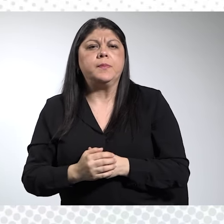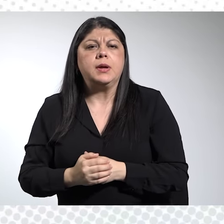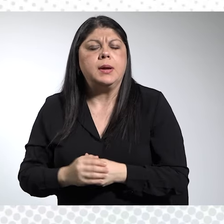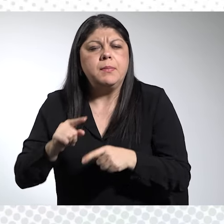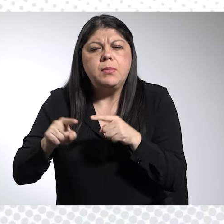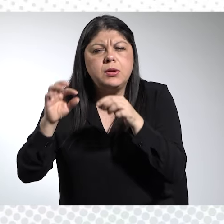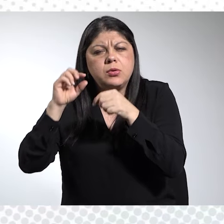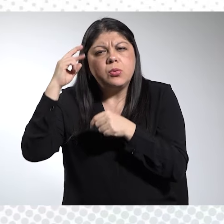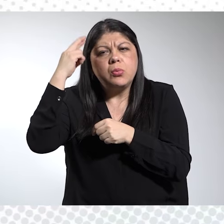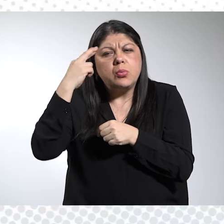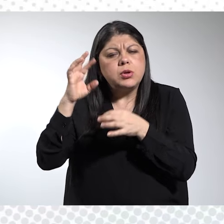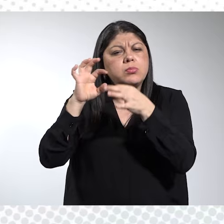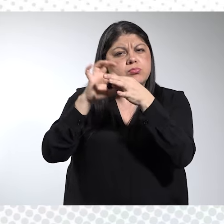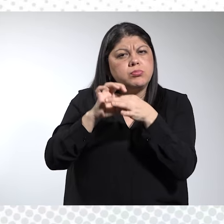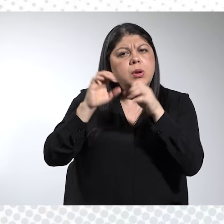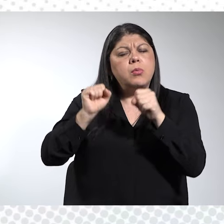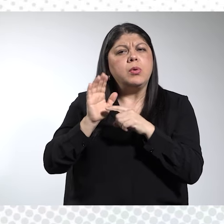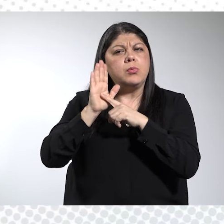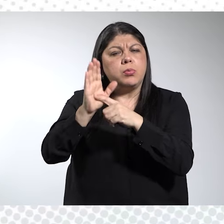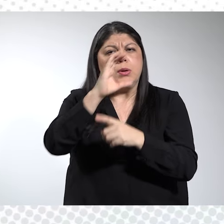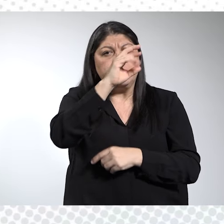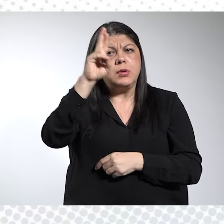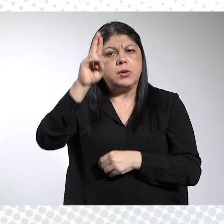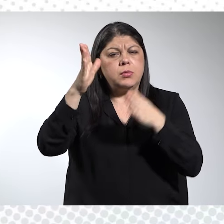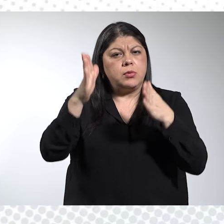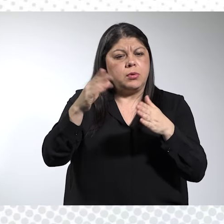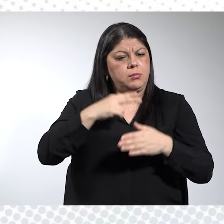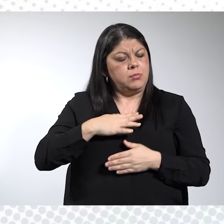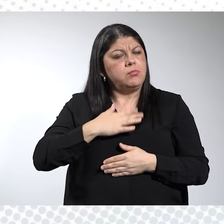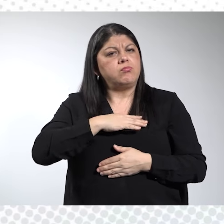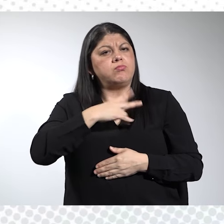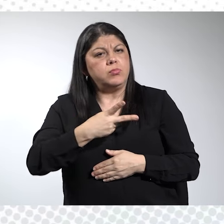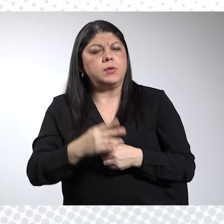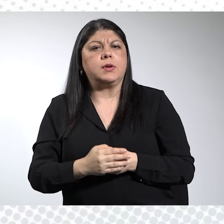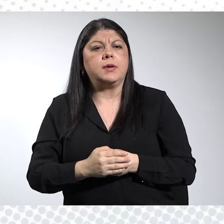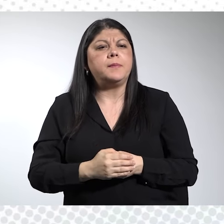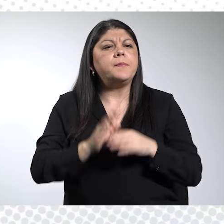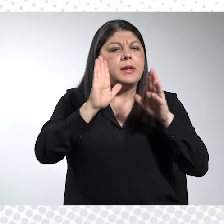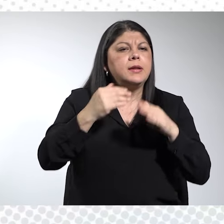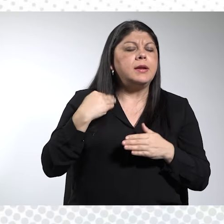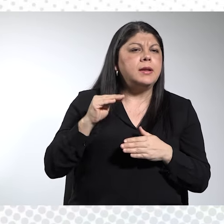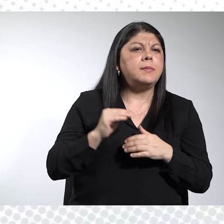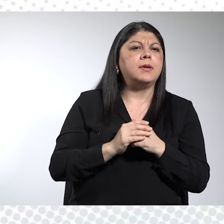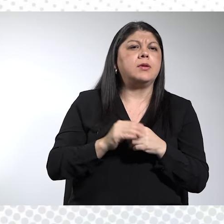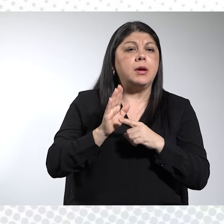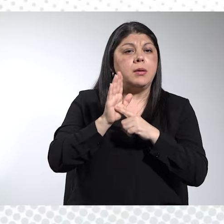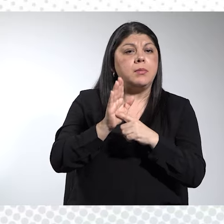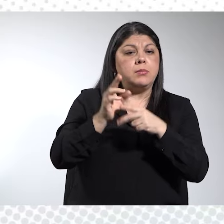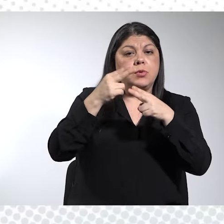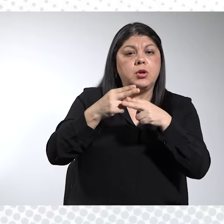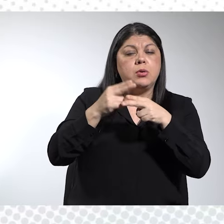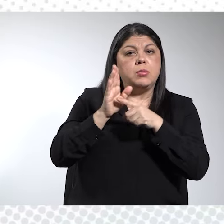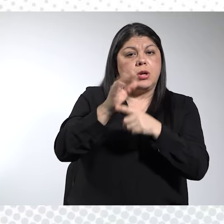todo con mucha coherencia y racionalidad para poder presentarme a los costarricenses con esta voluntad. Excelente, don Marco. Cuando alguien presenta